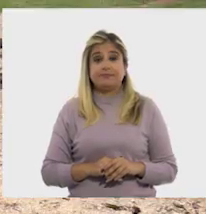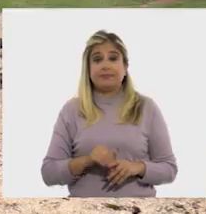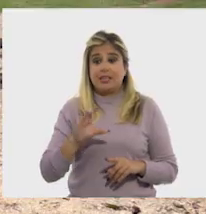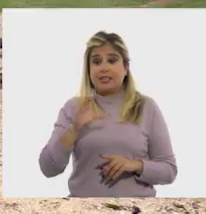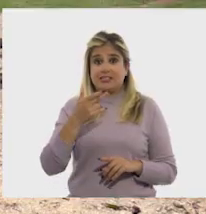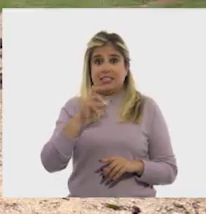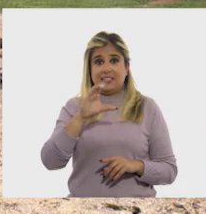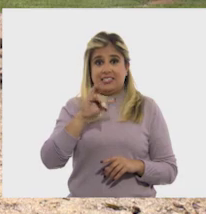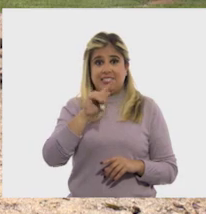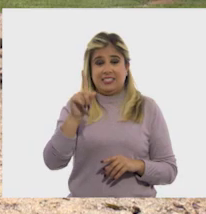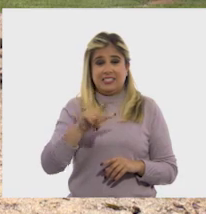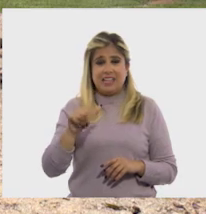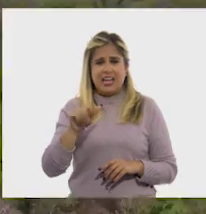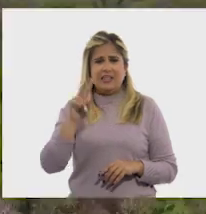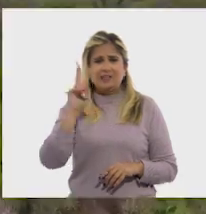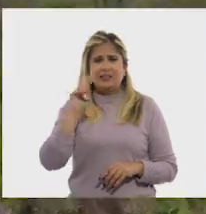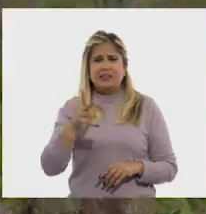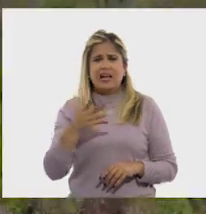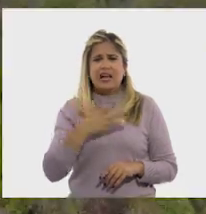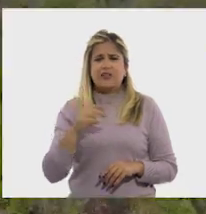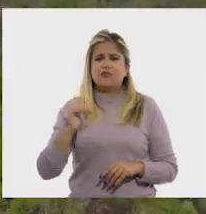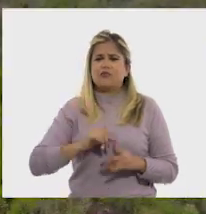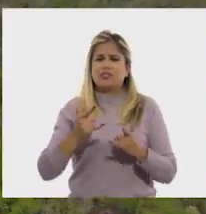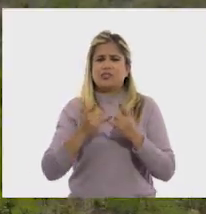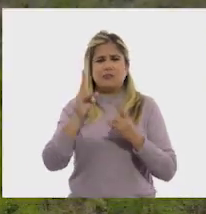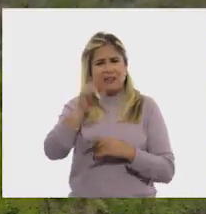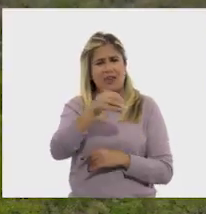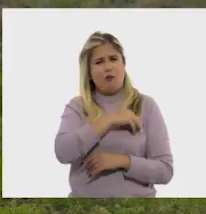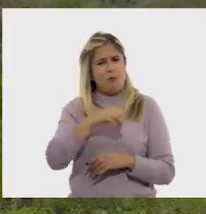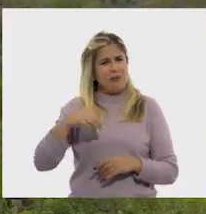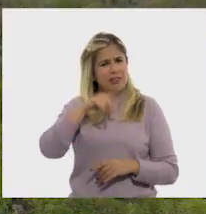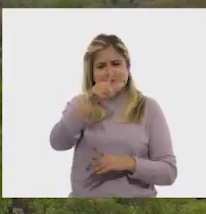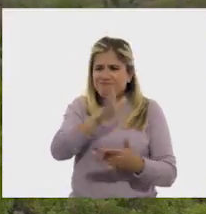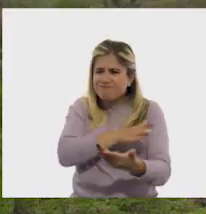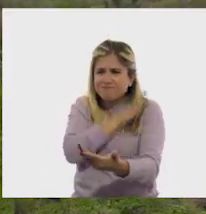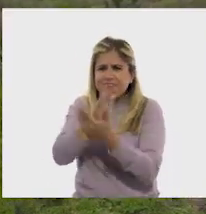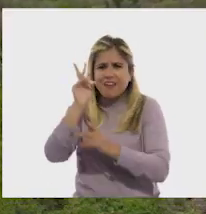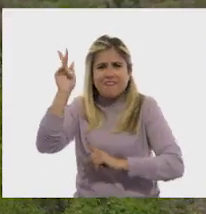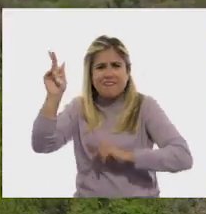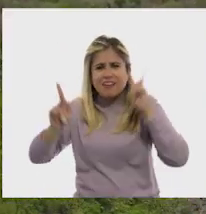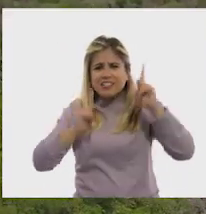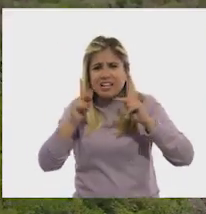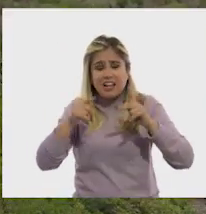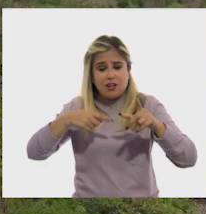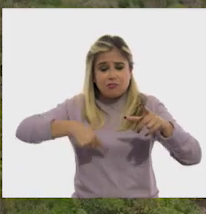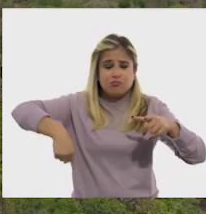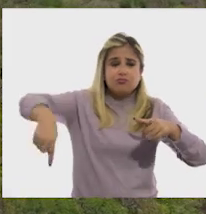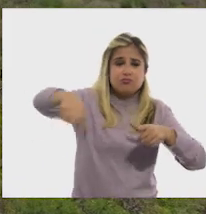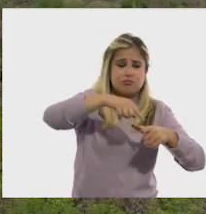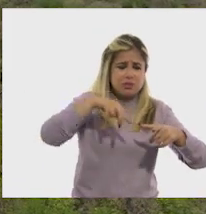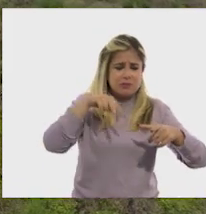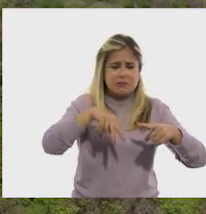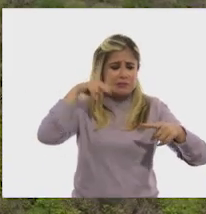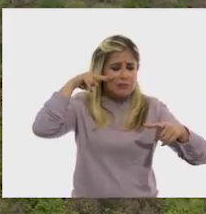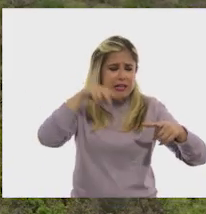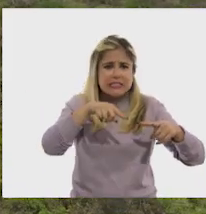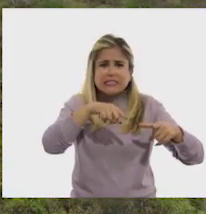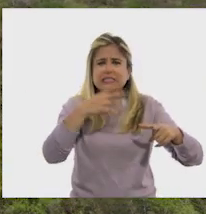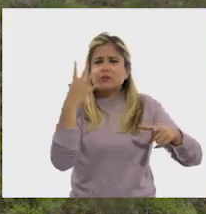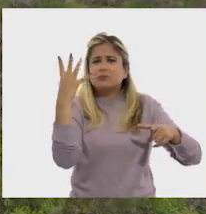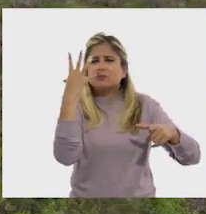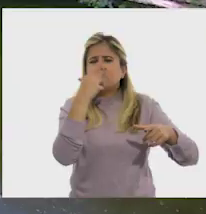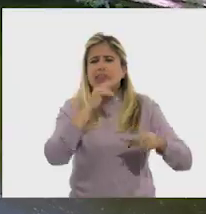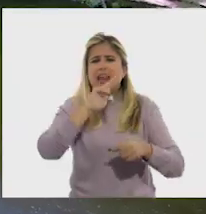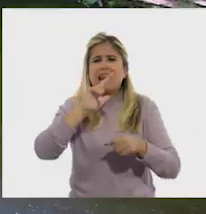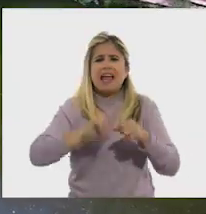Chichén Itzá es un lugar mítico de obligatoria visita. El cenote sagrado no solo es una maravilla de la naturaleza,